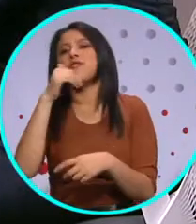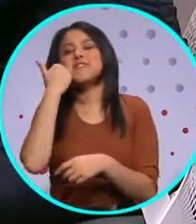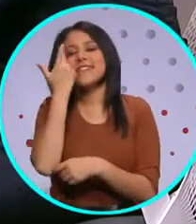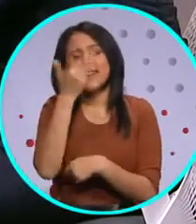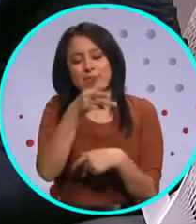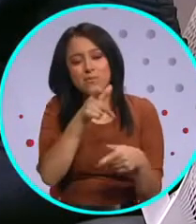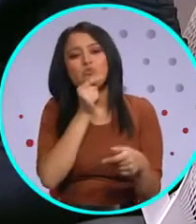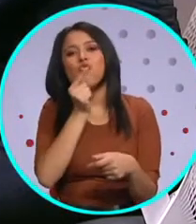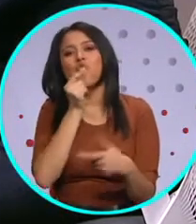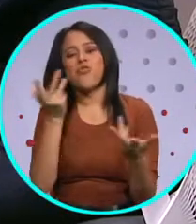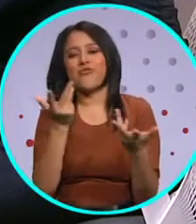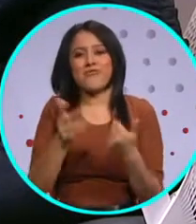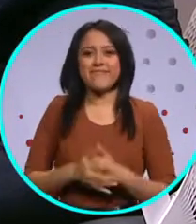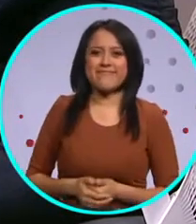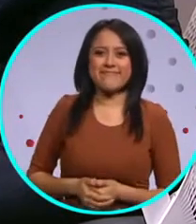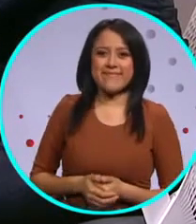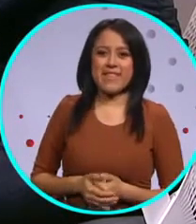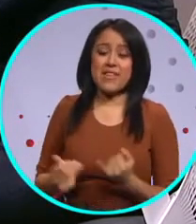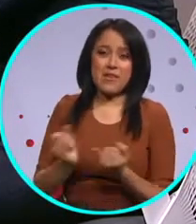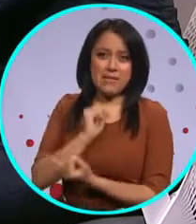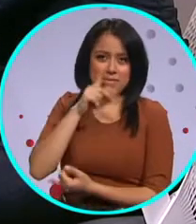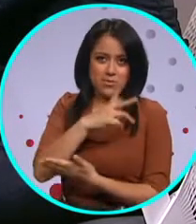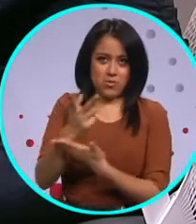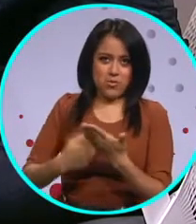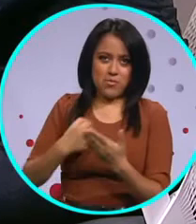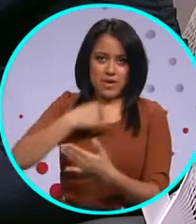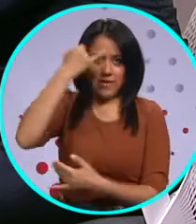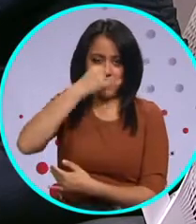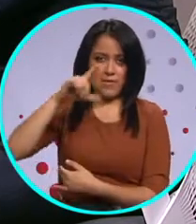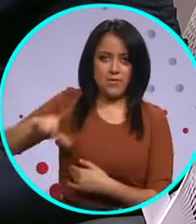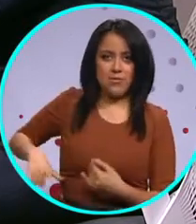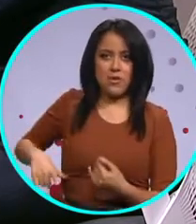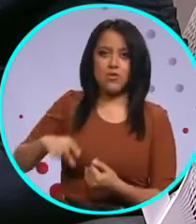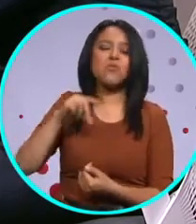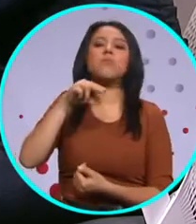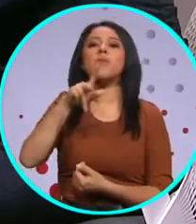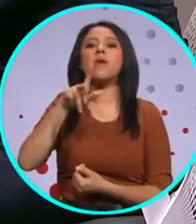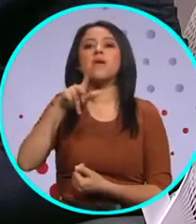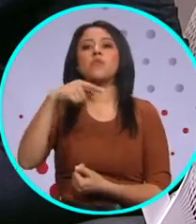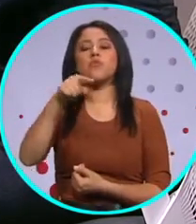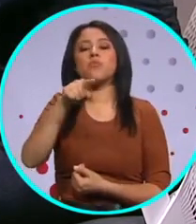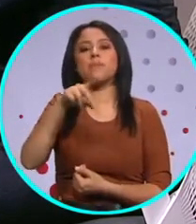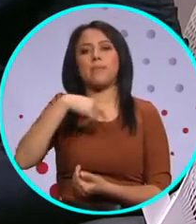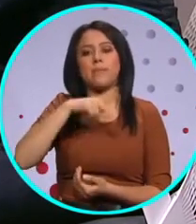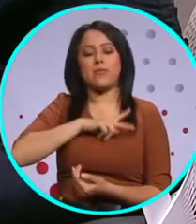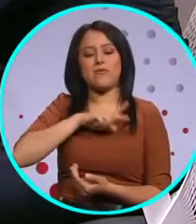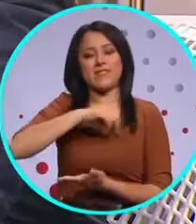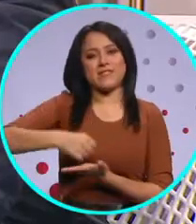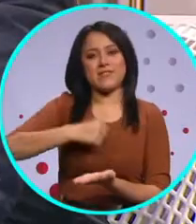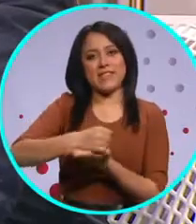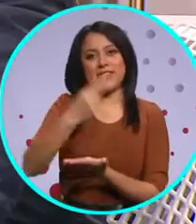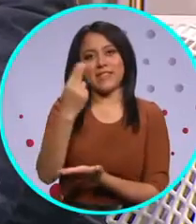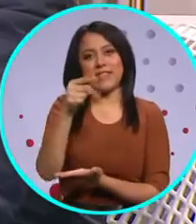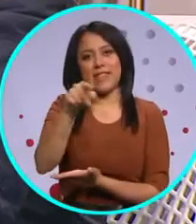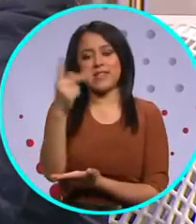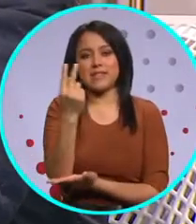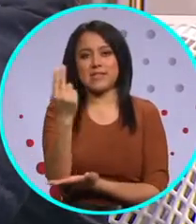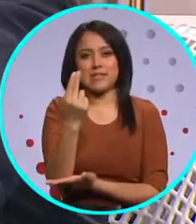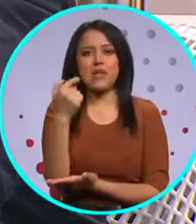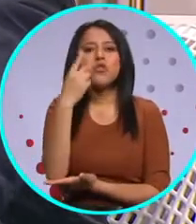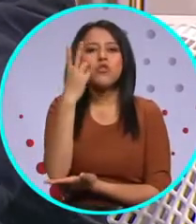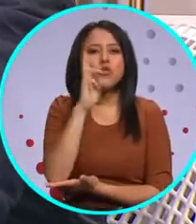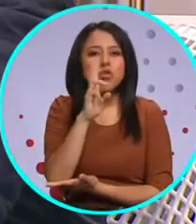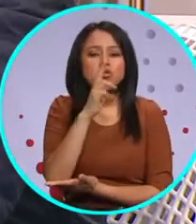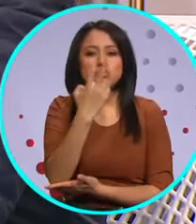y ahora también en algunas visitas de un programa que tiene jefe de gobierno que se llama mi seguridad que requiere me encontré curiosamente a dos jóvenes que pidieron